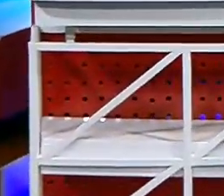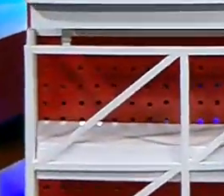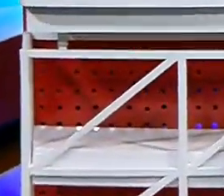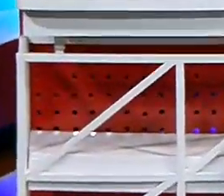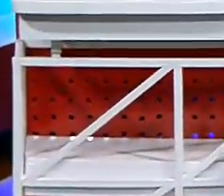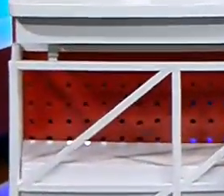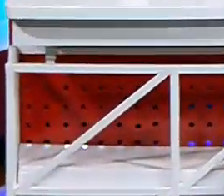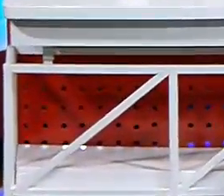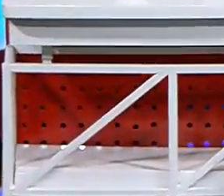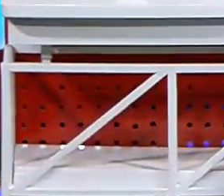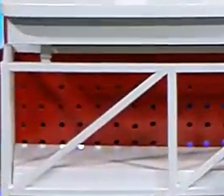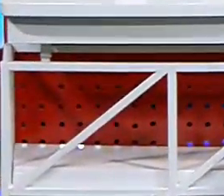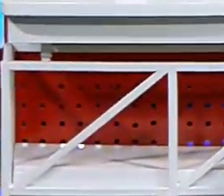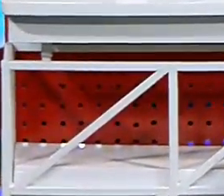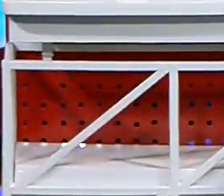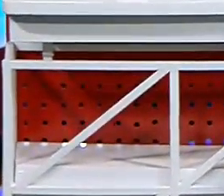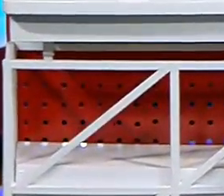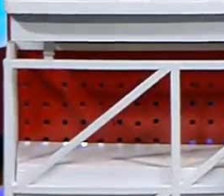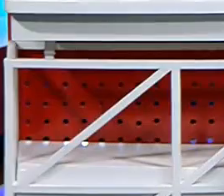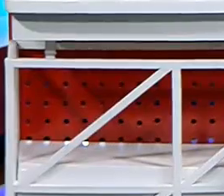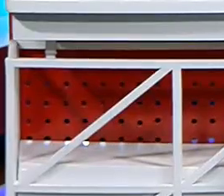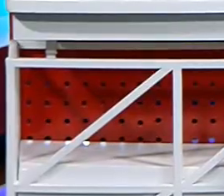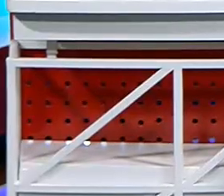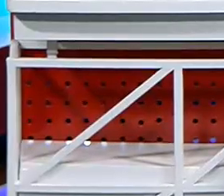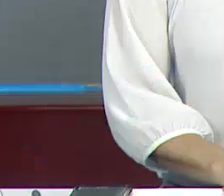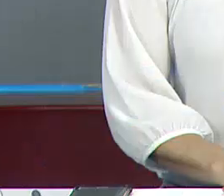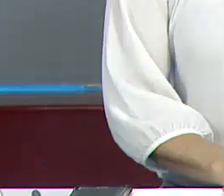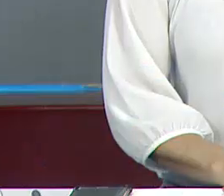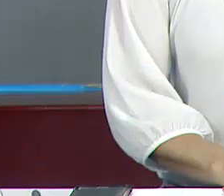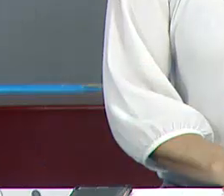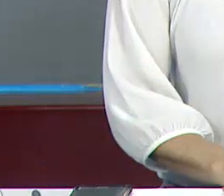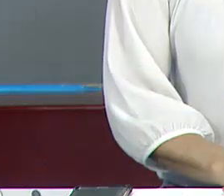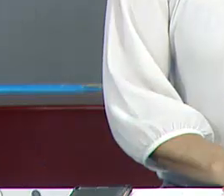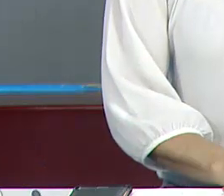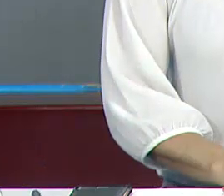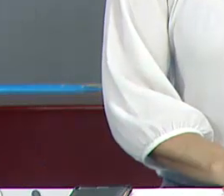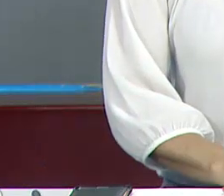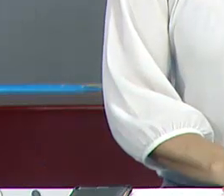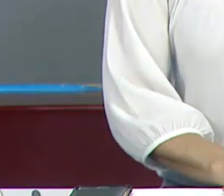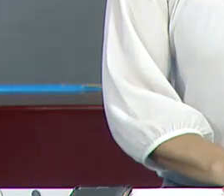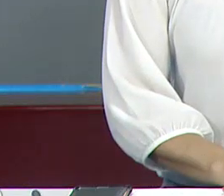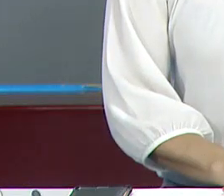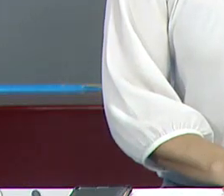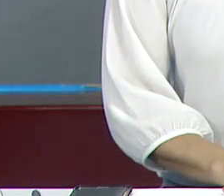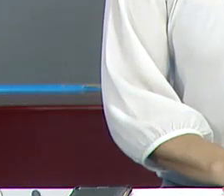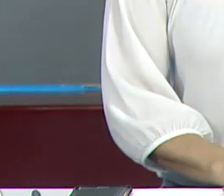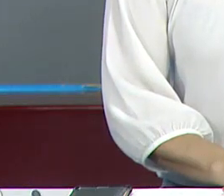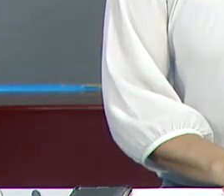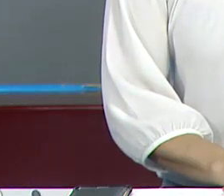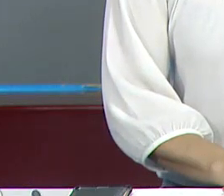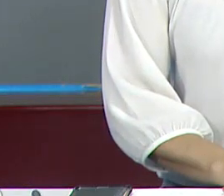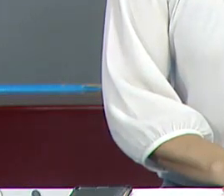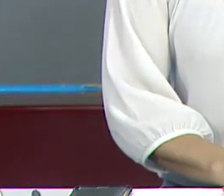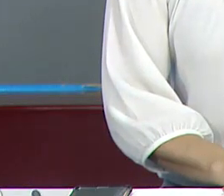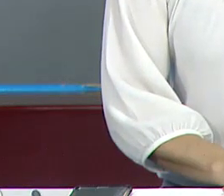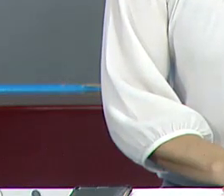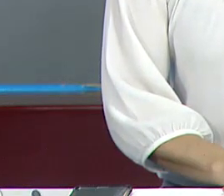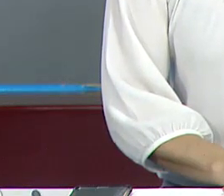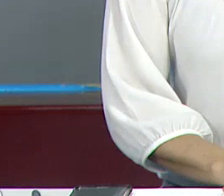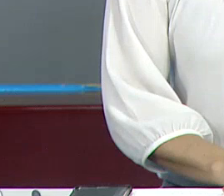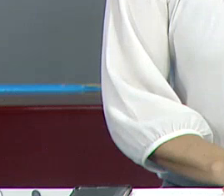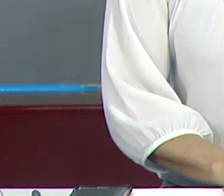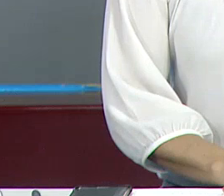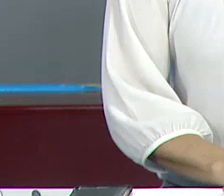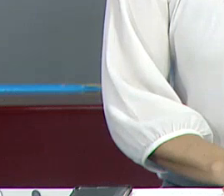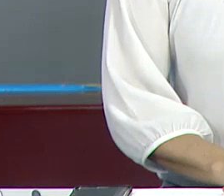Estamos de vuelta con más información. Un hombre de 63 años resultó herido cuando la motocicleta en la que circulaba chocó contra un